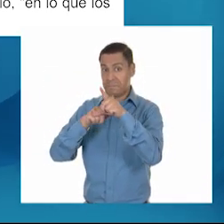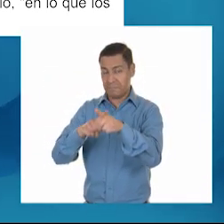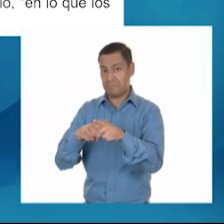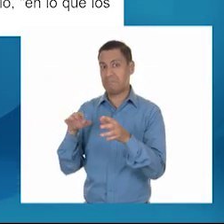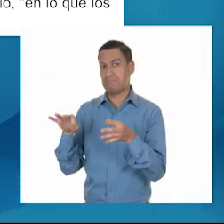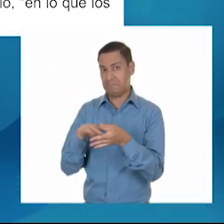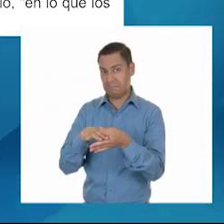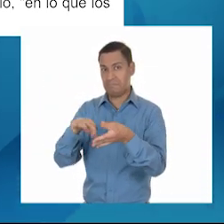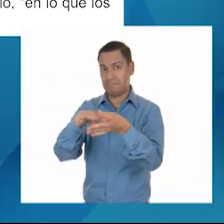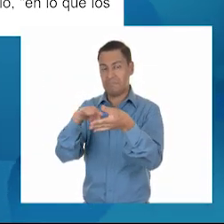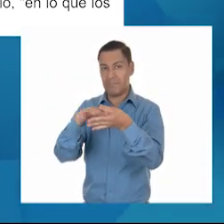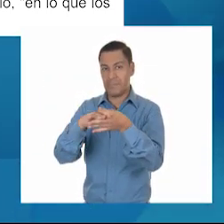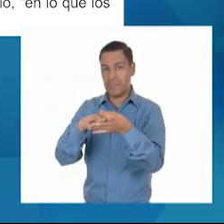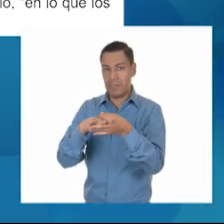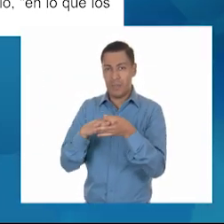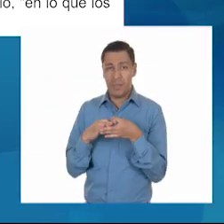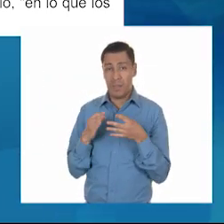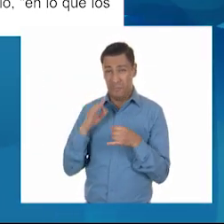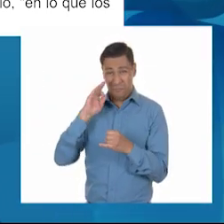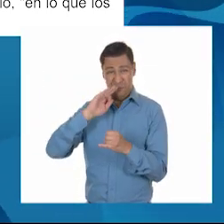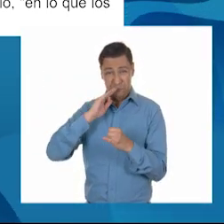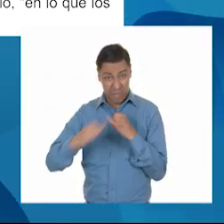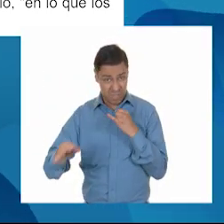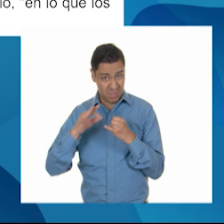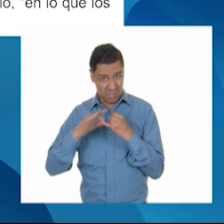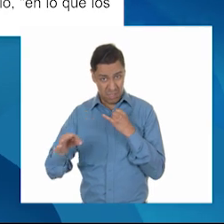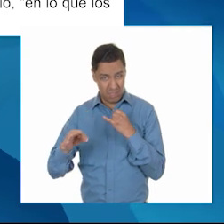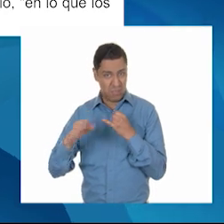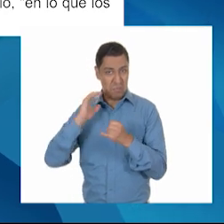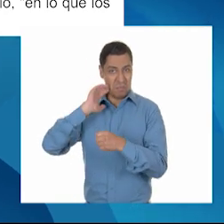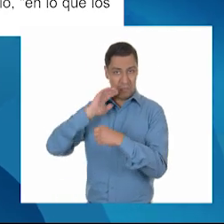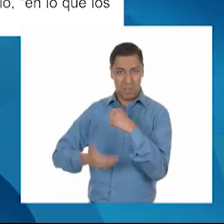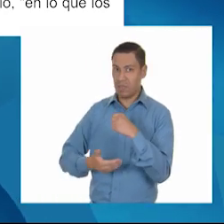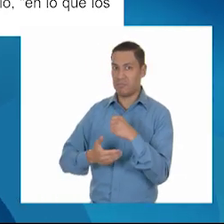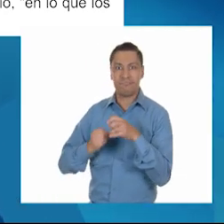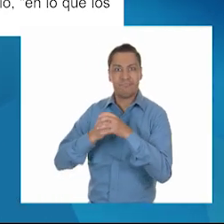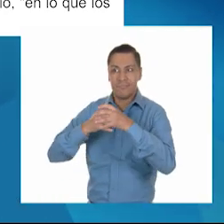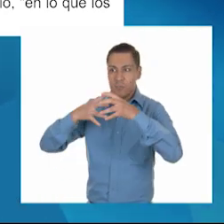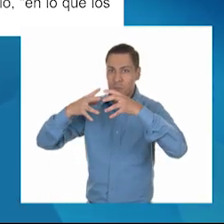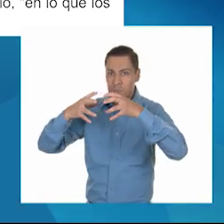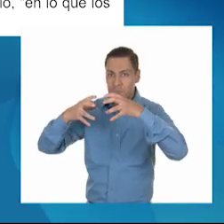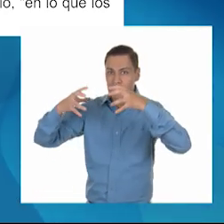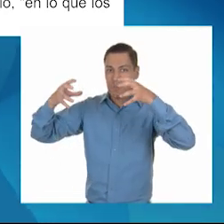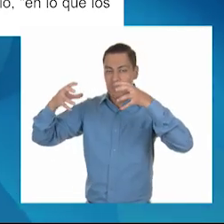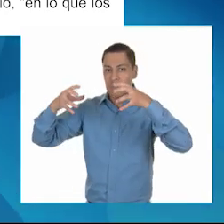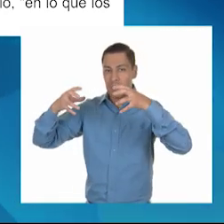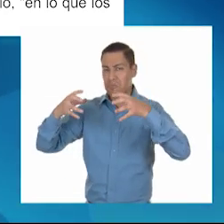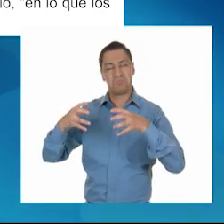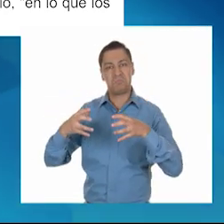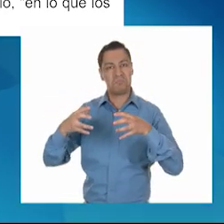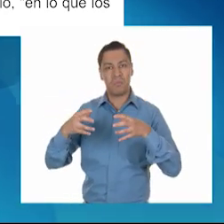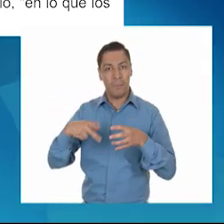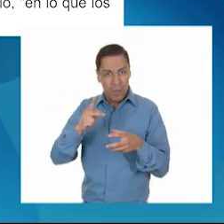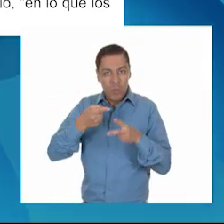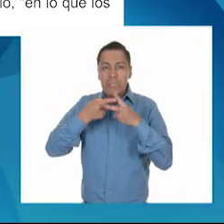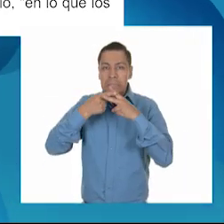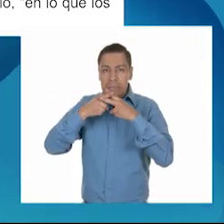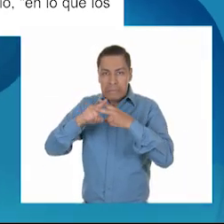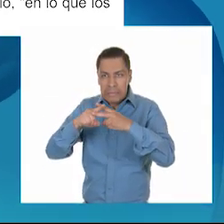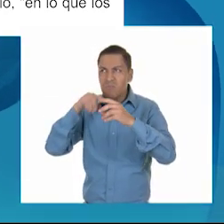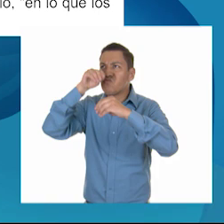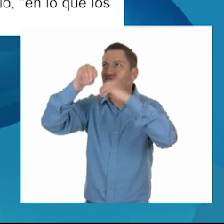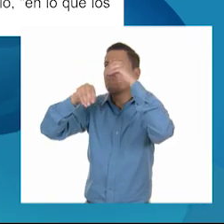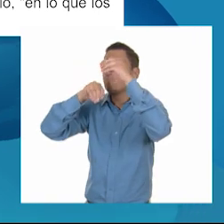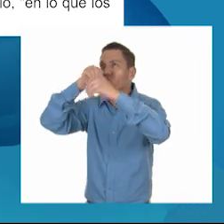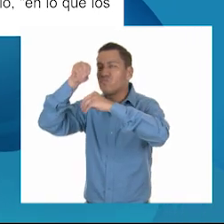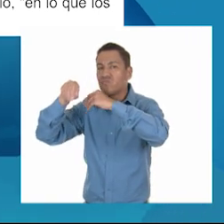decir que tiene un límite. Pero sí que tuvo un inicio en lo que los científicos llaman